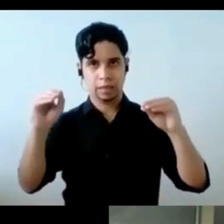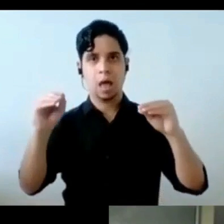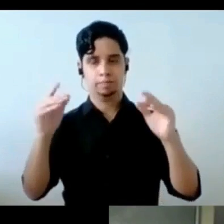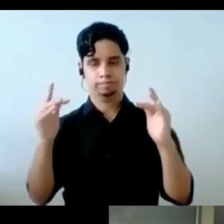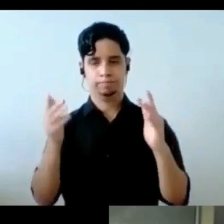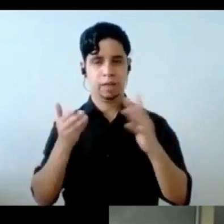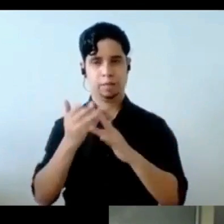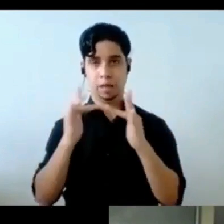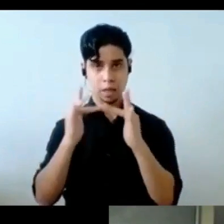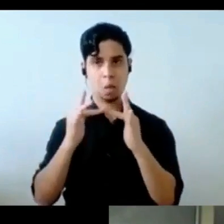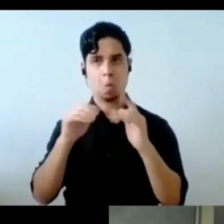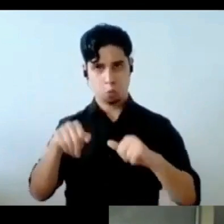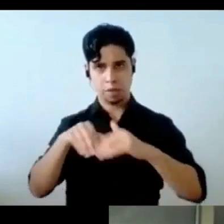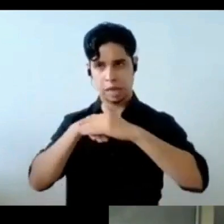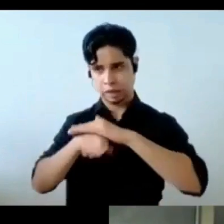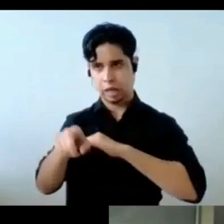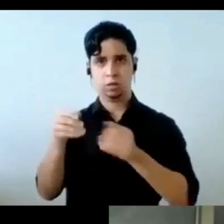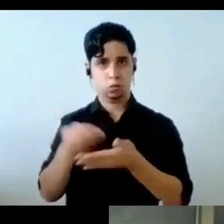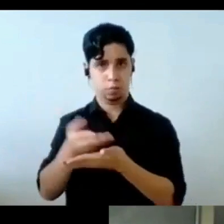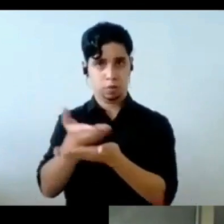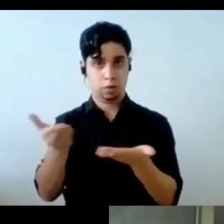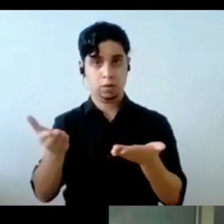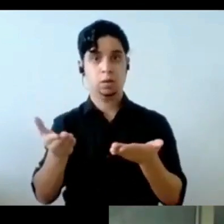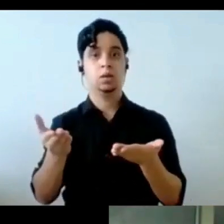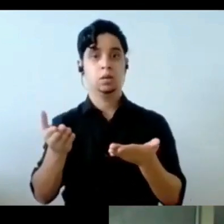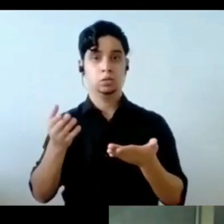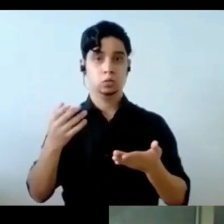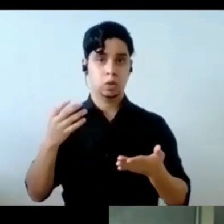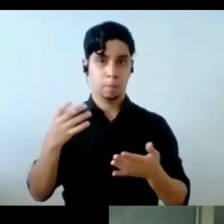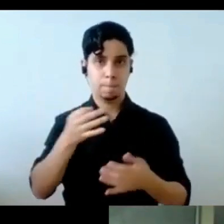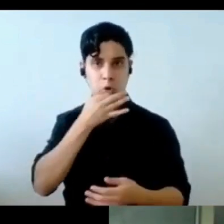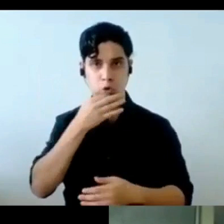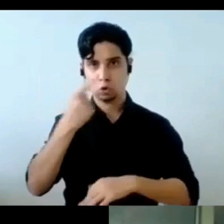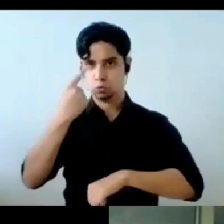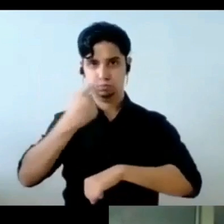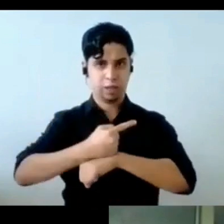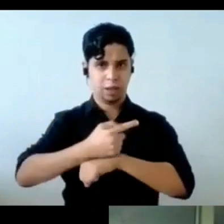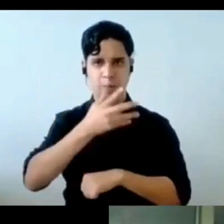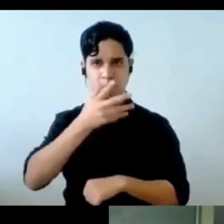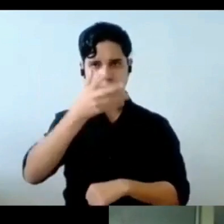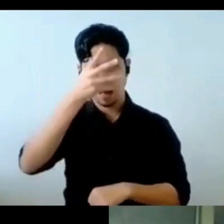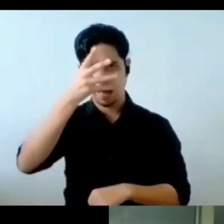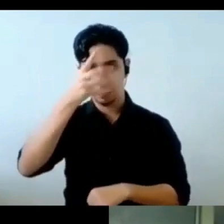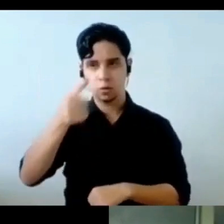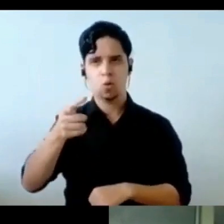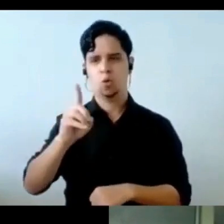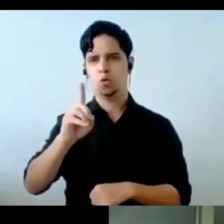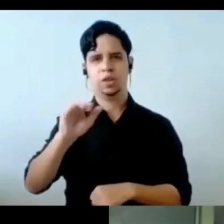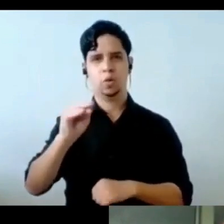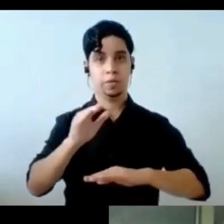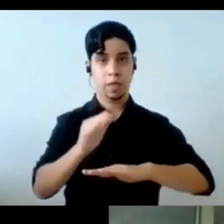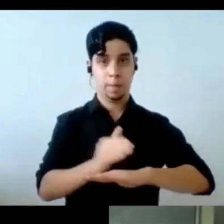también disponible. Así que estamos acercándonos para el Día de los Padres. Un buen disquito de esos que vende Javier Santiago,